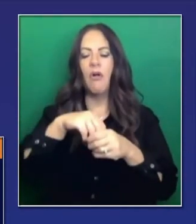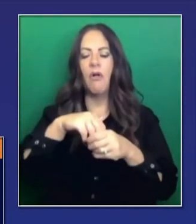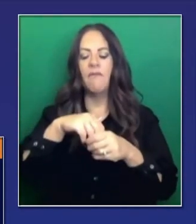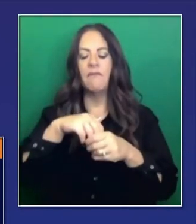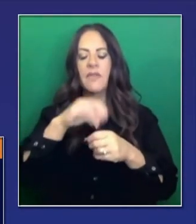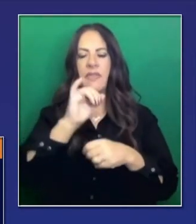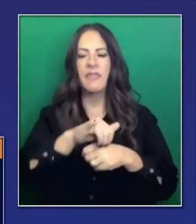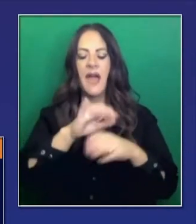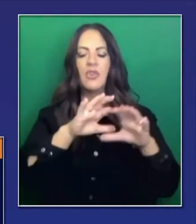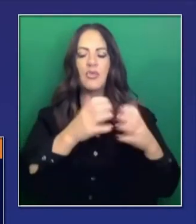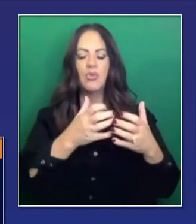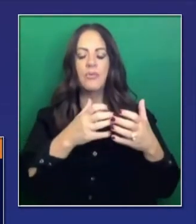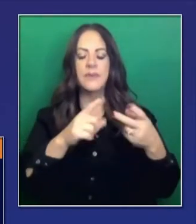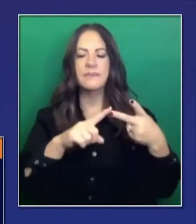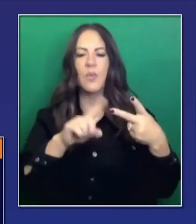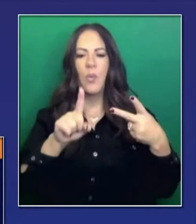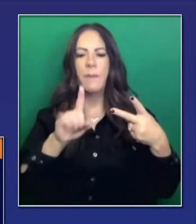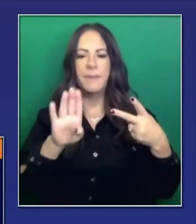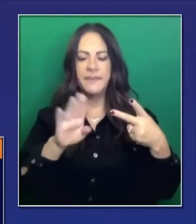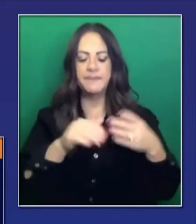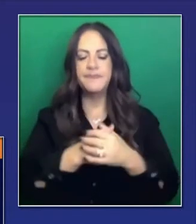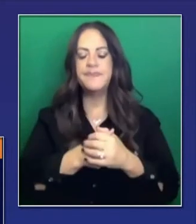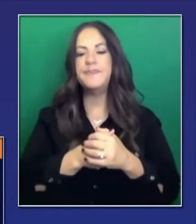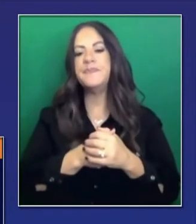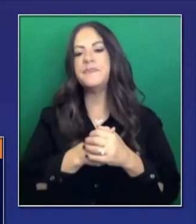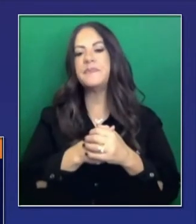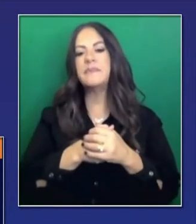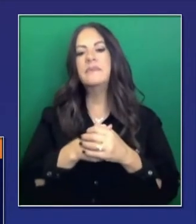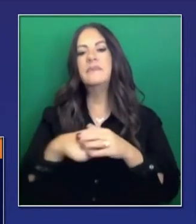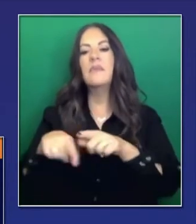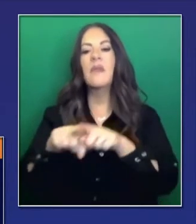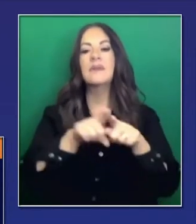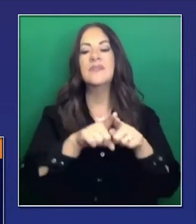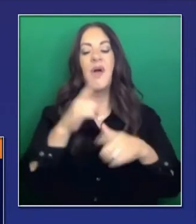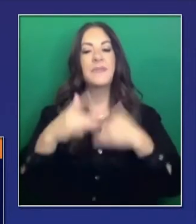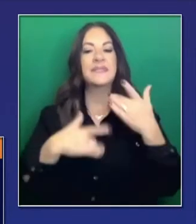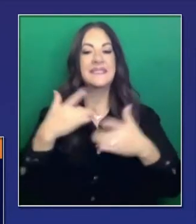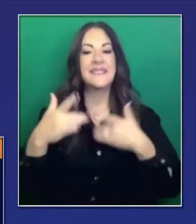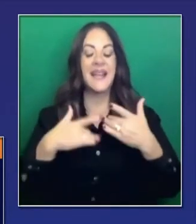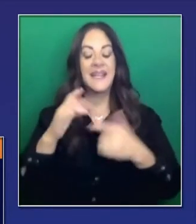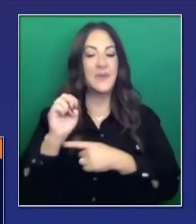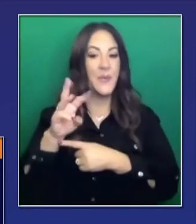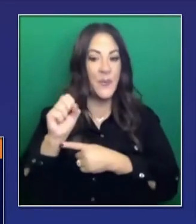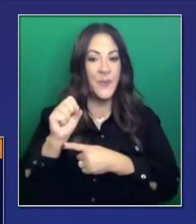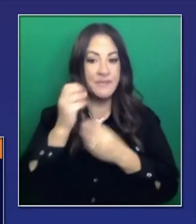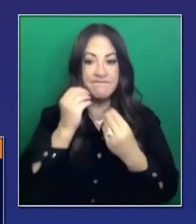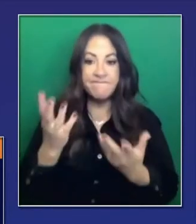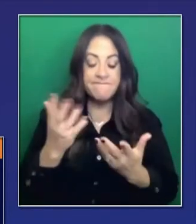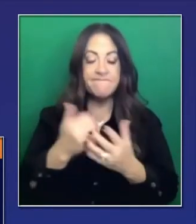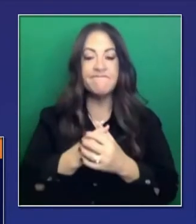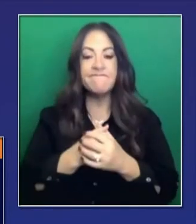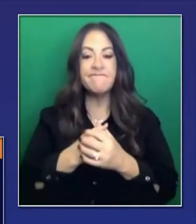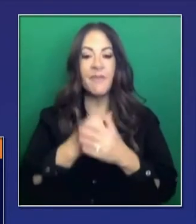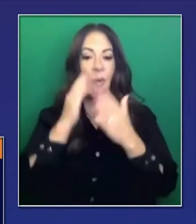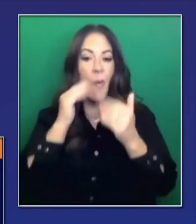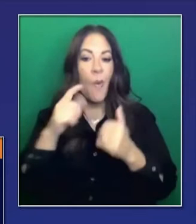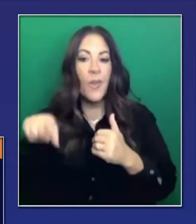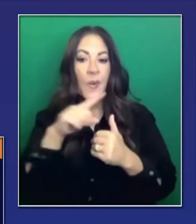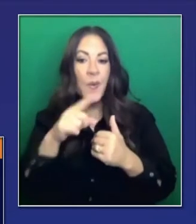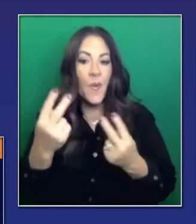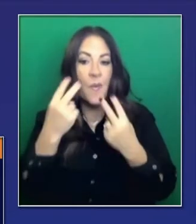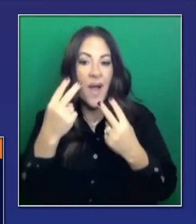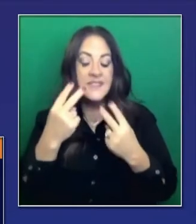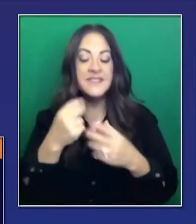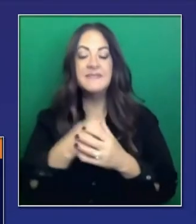En cuanto a ayuda y supervisión inmediata en las escuelas, Esto es algo emocionante para mí, espero